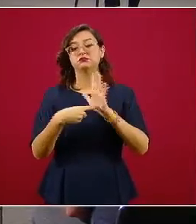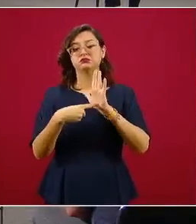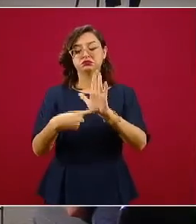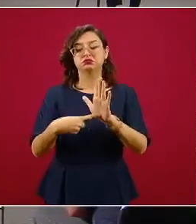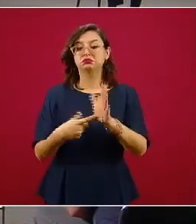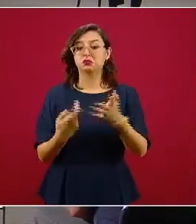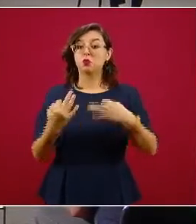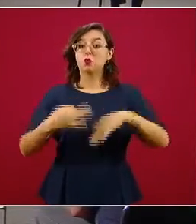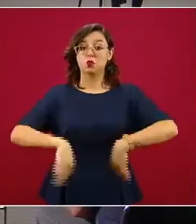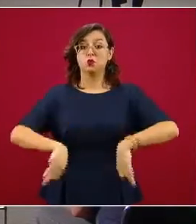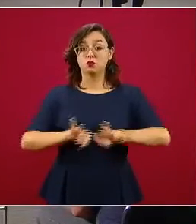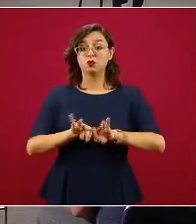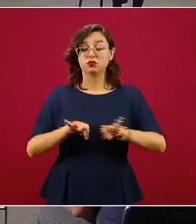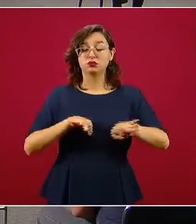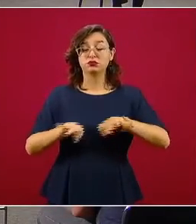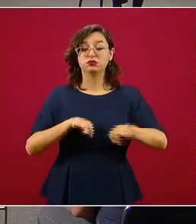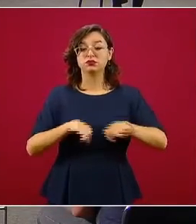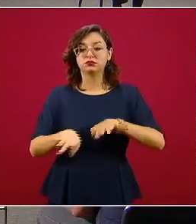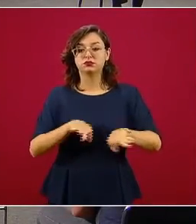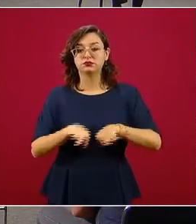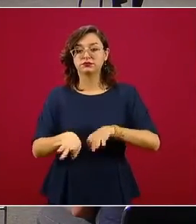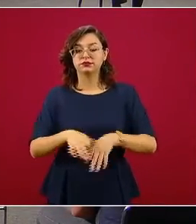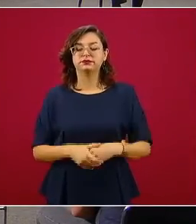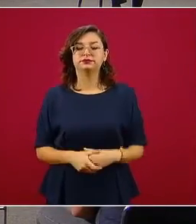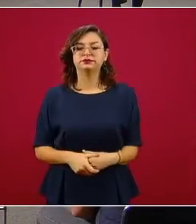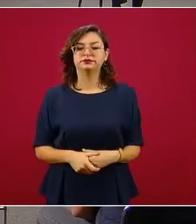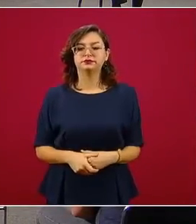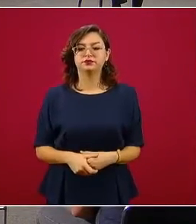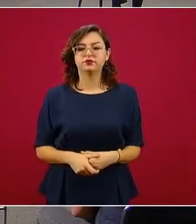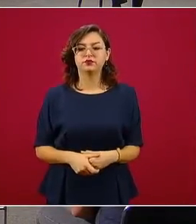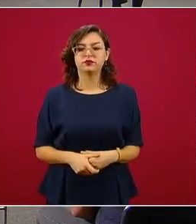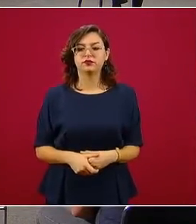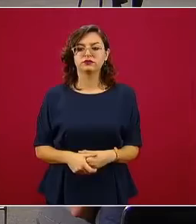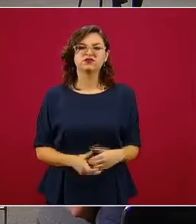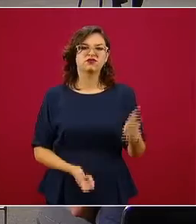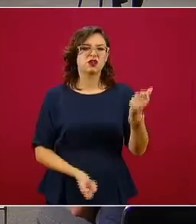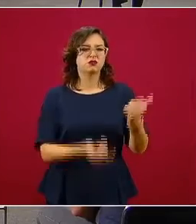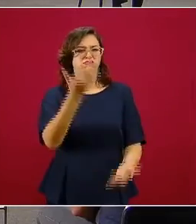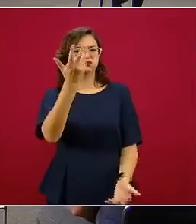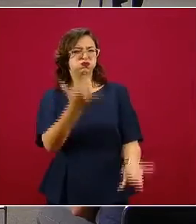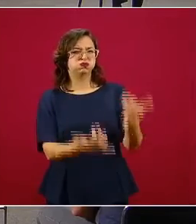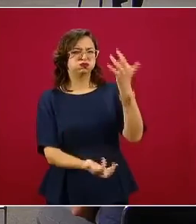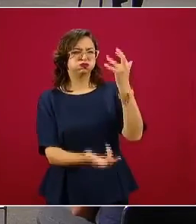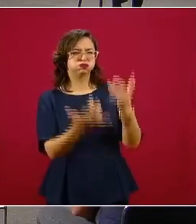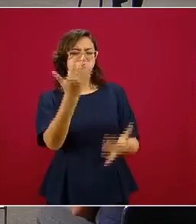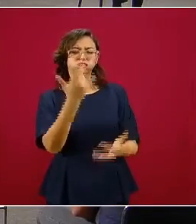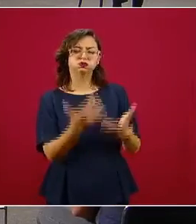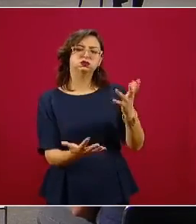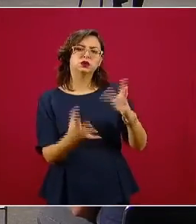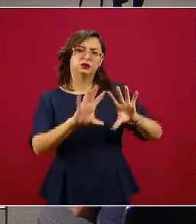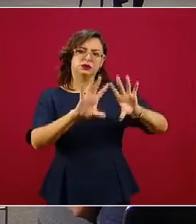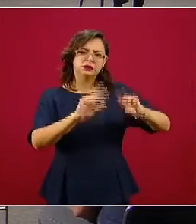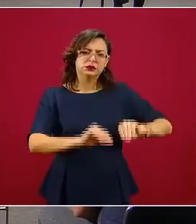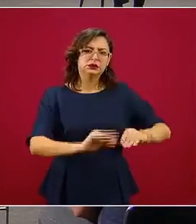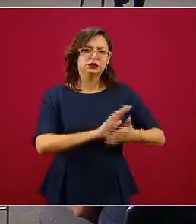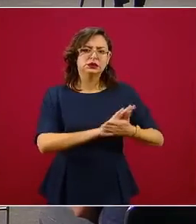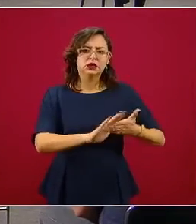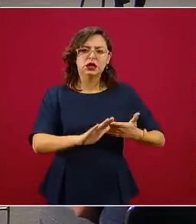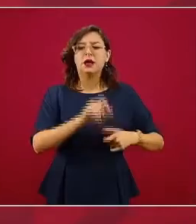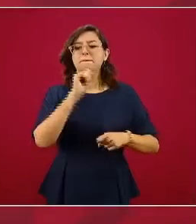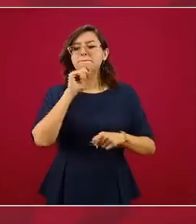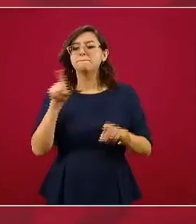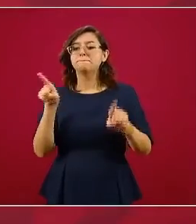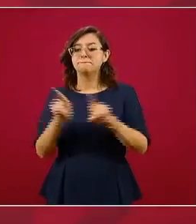a cabo, que es muy importante, tanto el apagar los incendios forestales